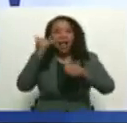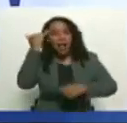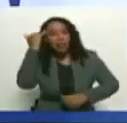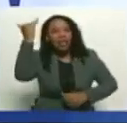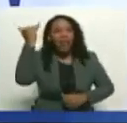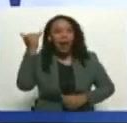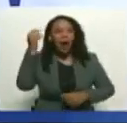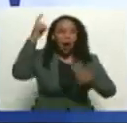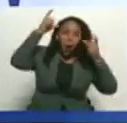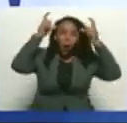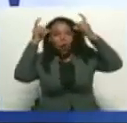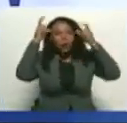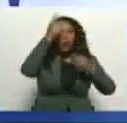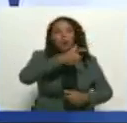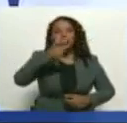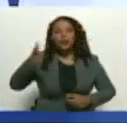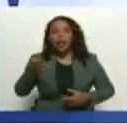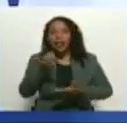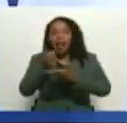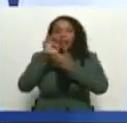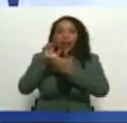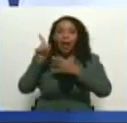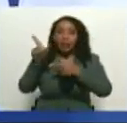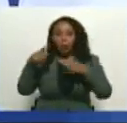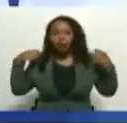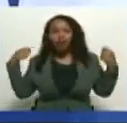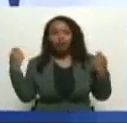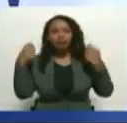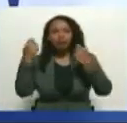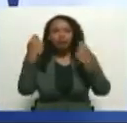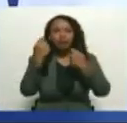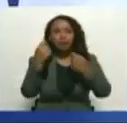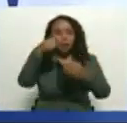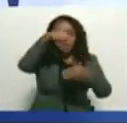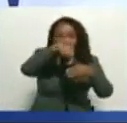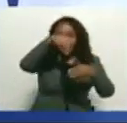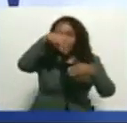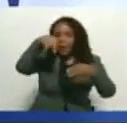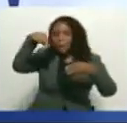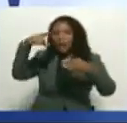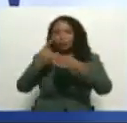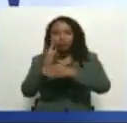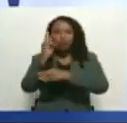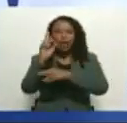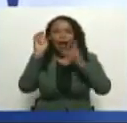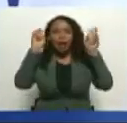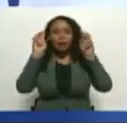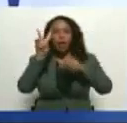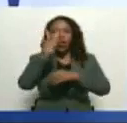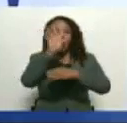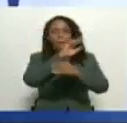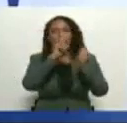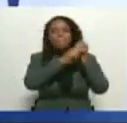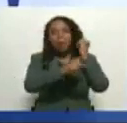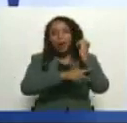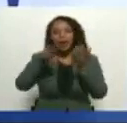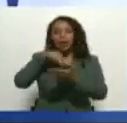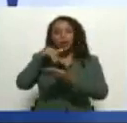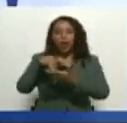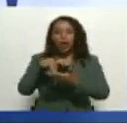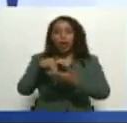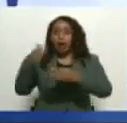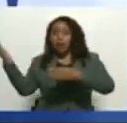y Café, promoviendo la caficultura orgánica en el área de brecha entre los dos parques nacionales, que no se